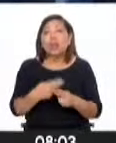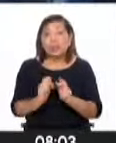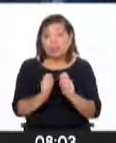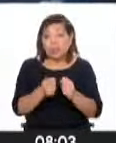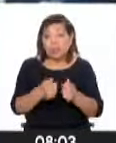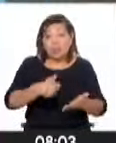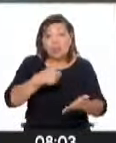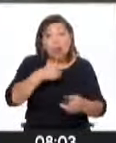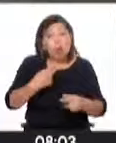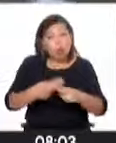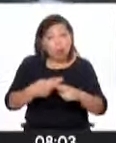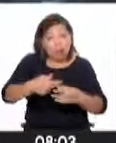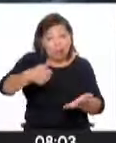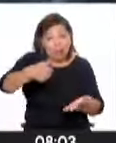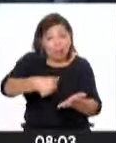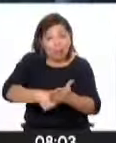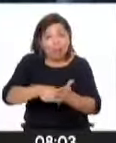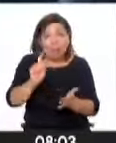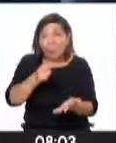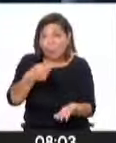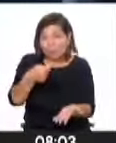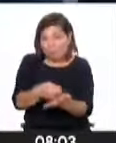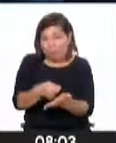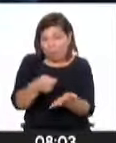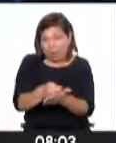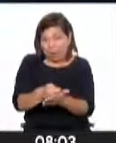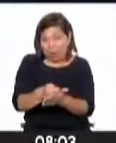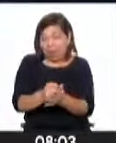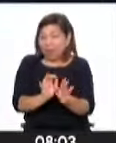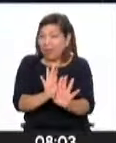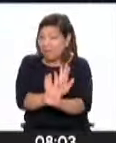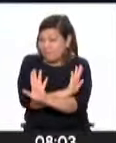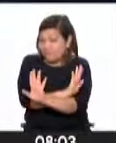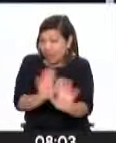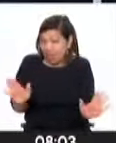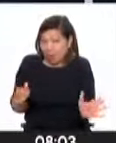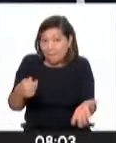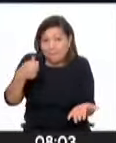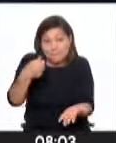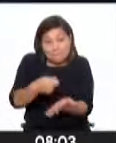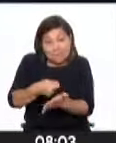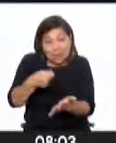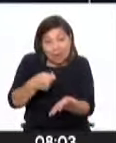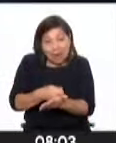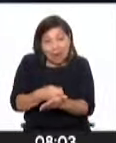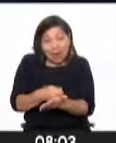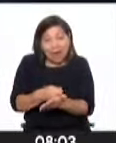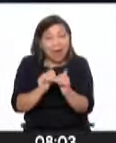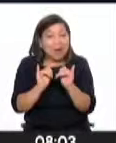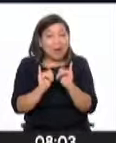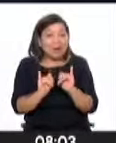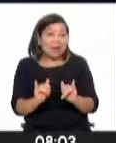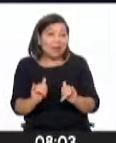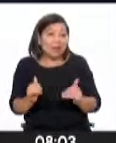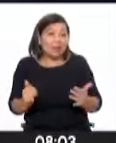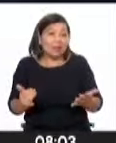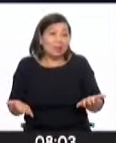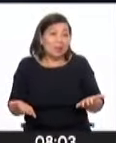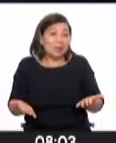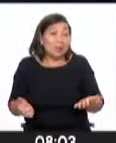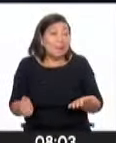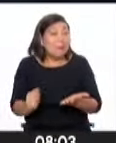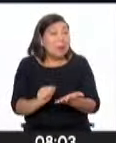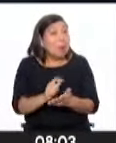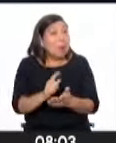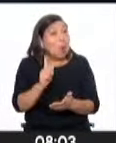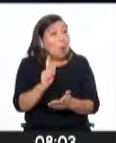con eso, esa es la demostración de que ya pagaste. Y ese mal historial queda, digamos, no borrado, pero